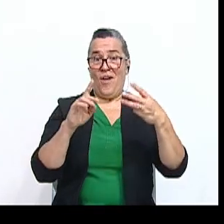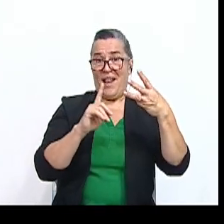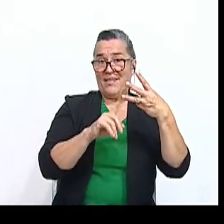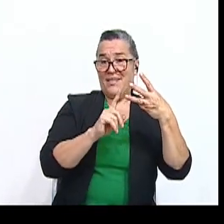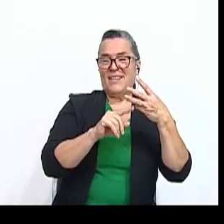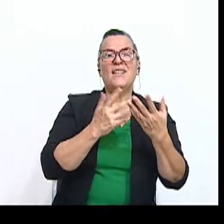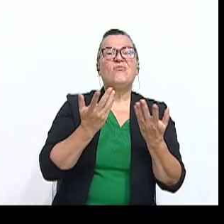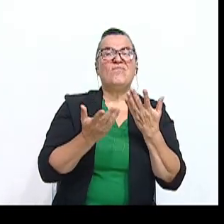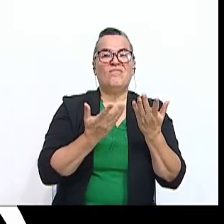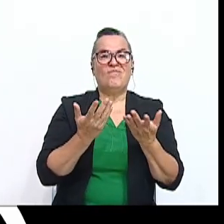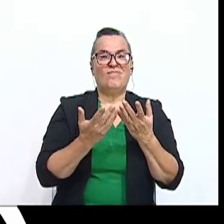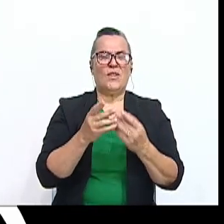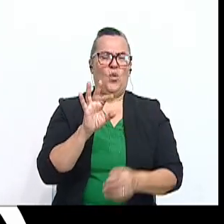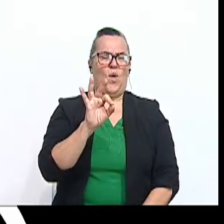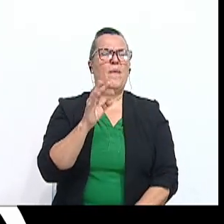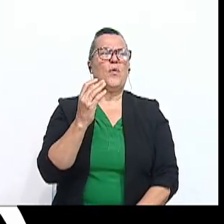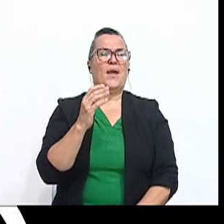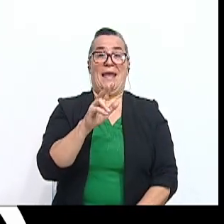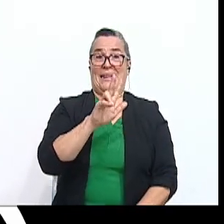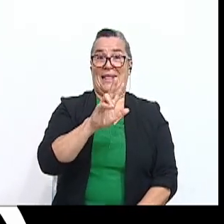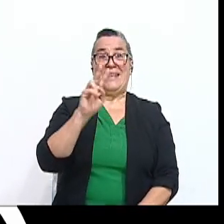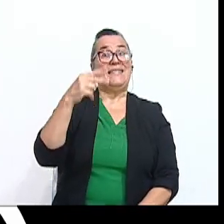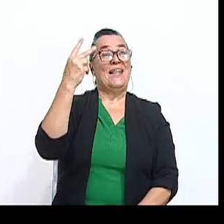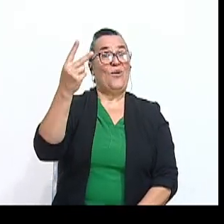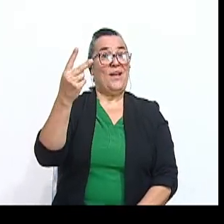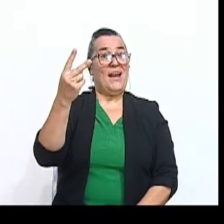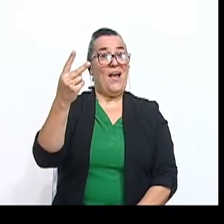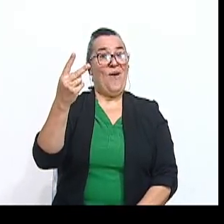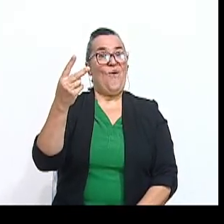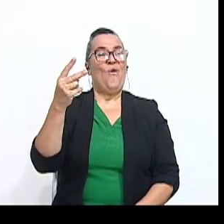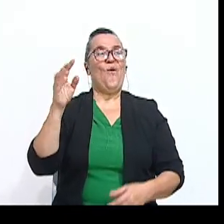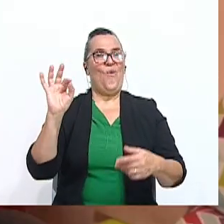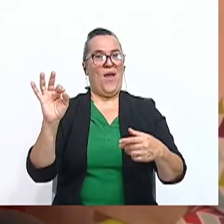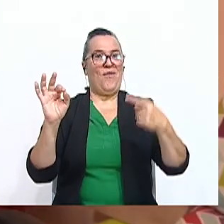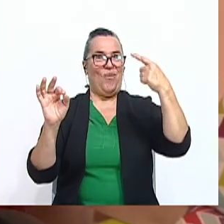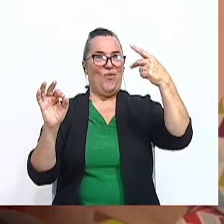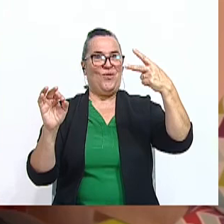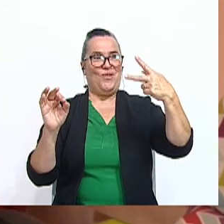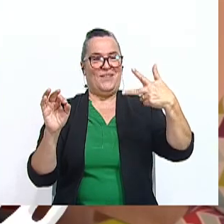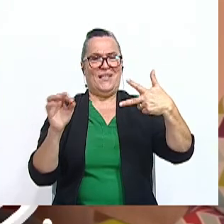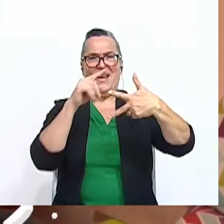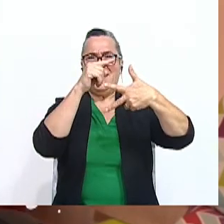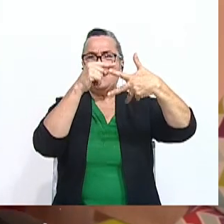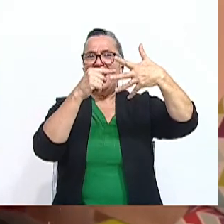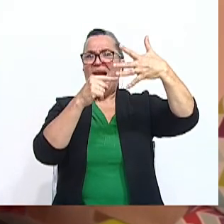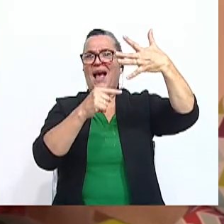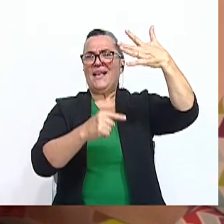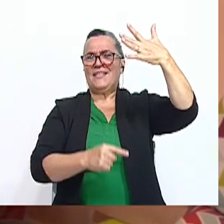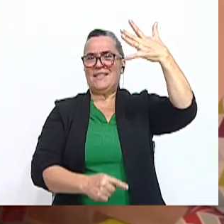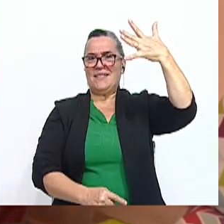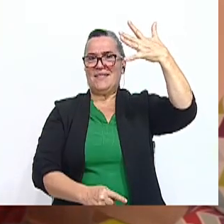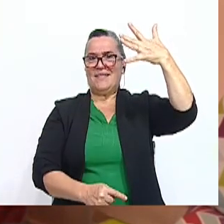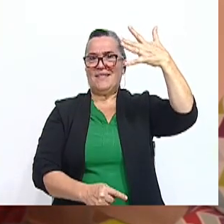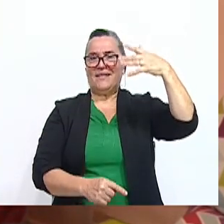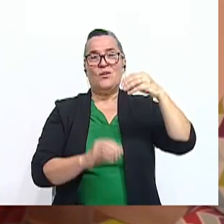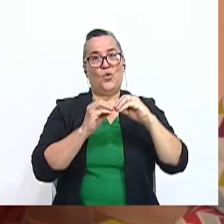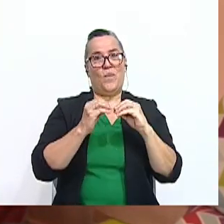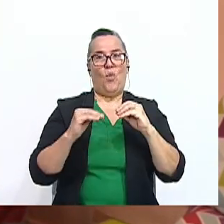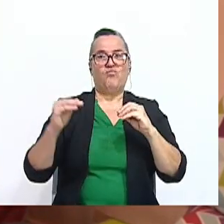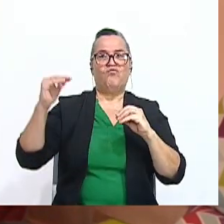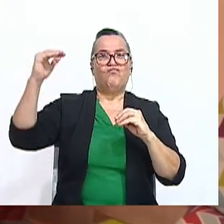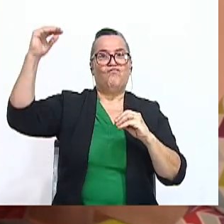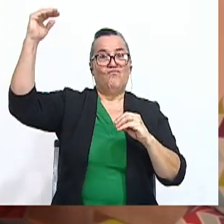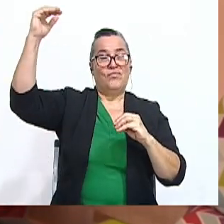El tercero es el 9. 3 al cuadrado igual a 9. Y así podemos ir elevando cada número.